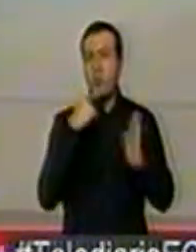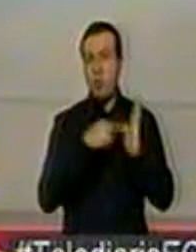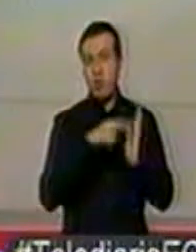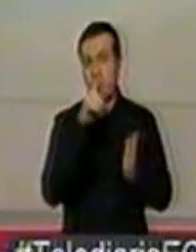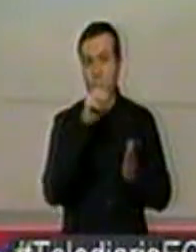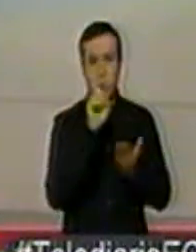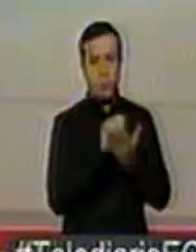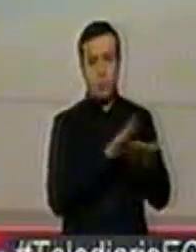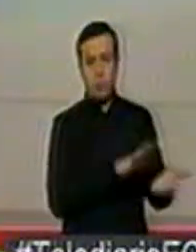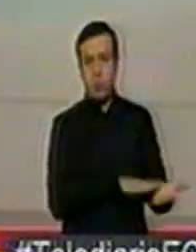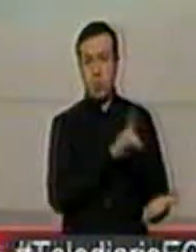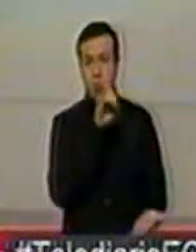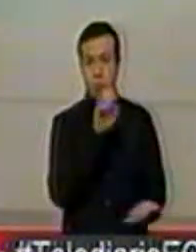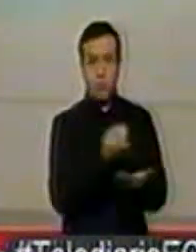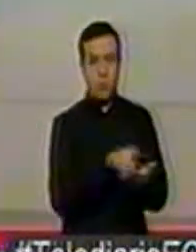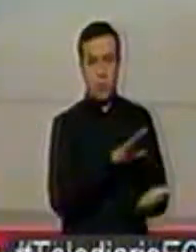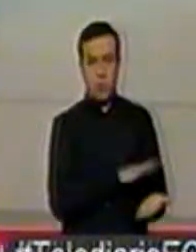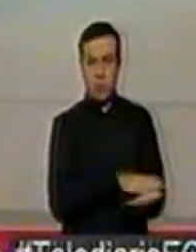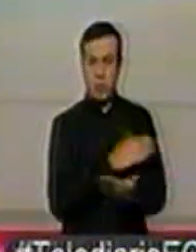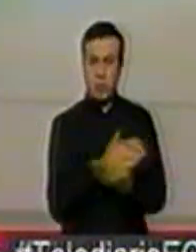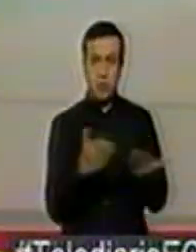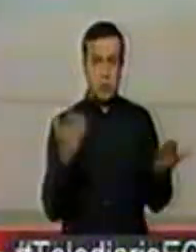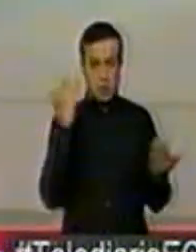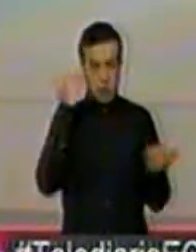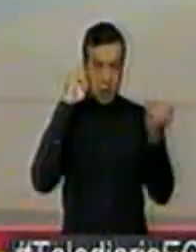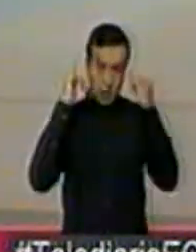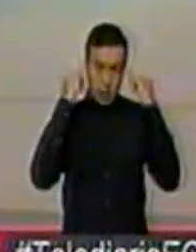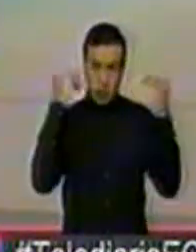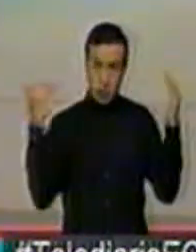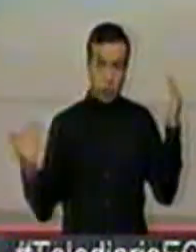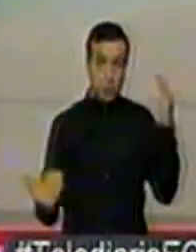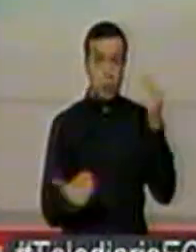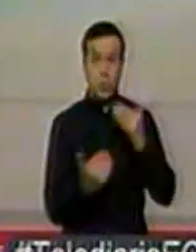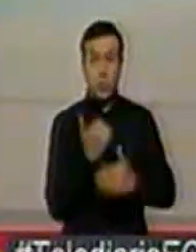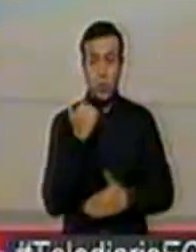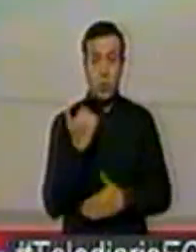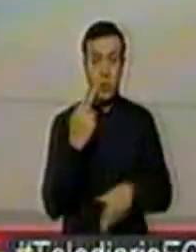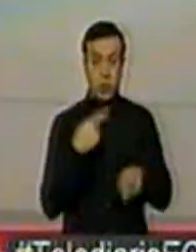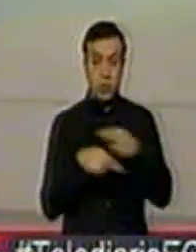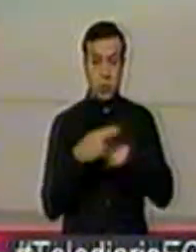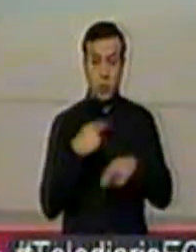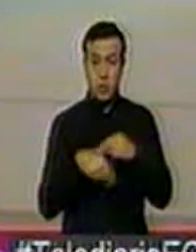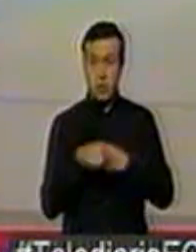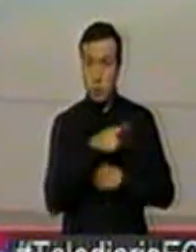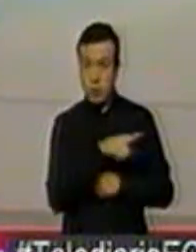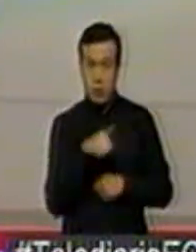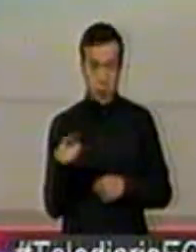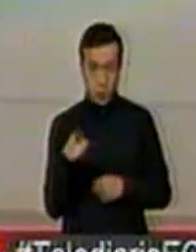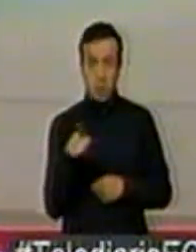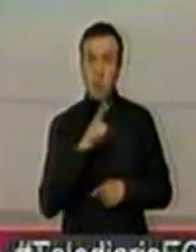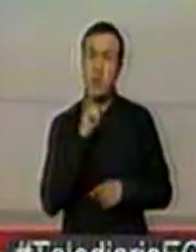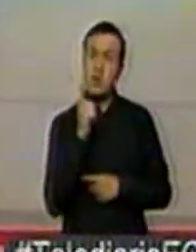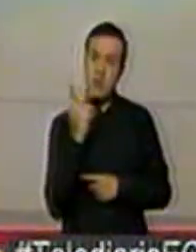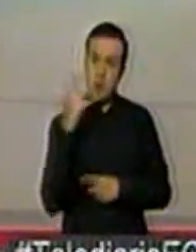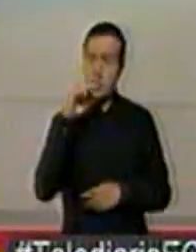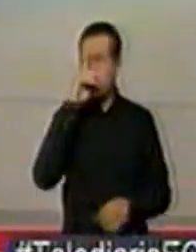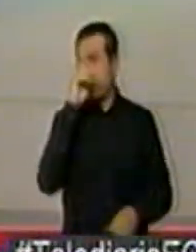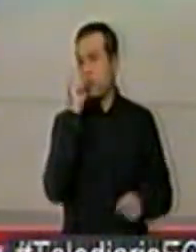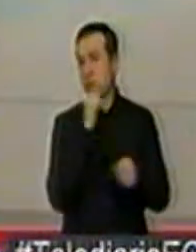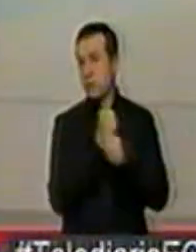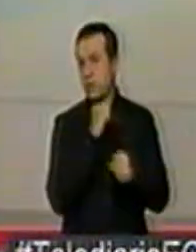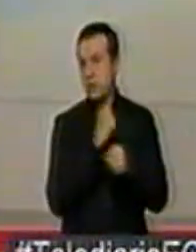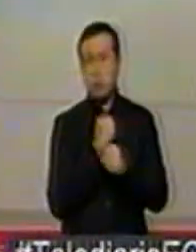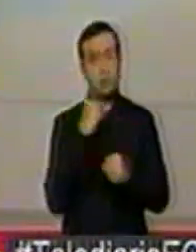si un solo proyecto innovador de uno de estos emprendedores pega y genera trabajo y genera